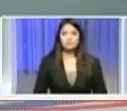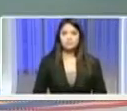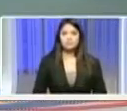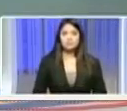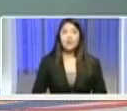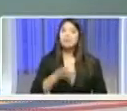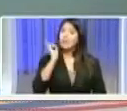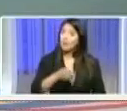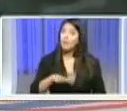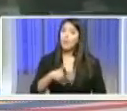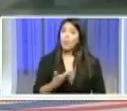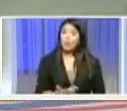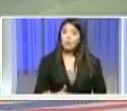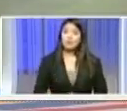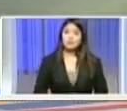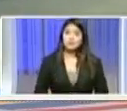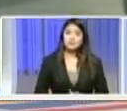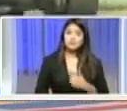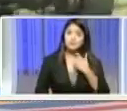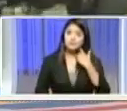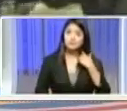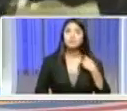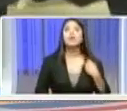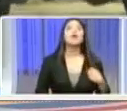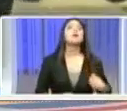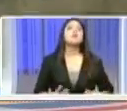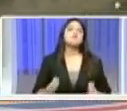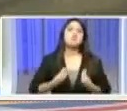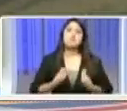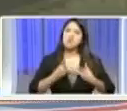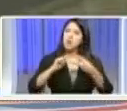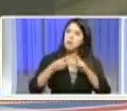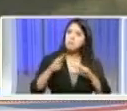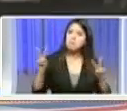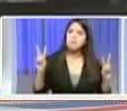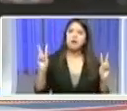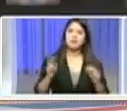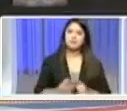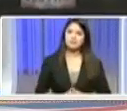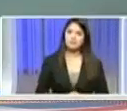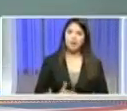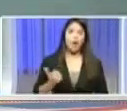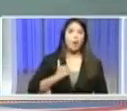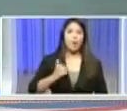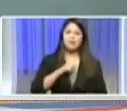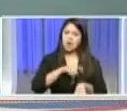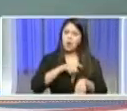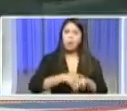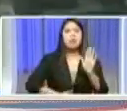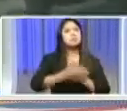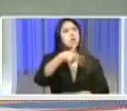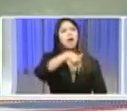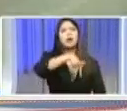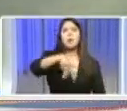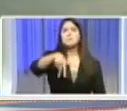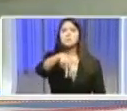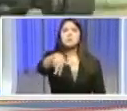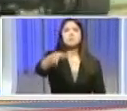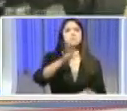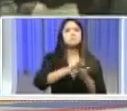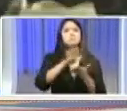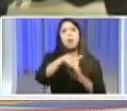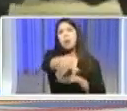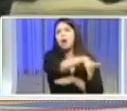Tenemos que poder vivir en paz. A cualquier hora salir a caminar por las calles, por